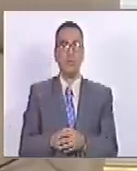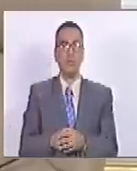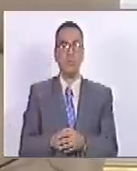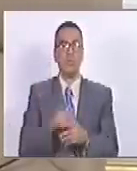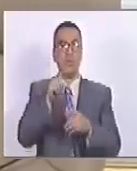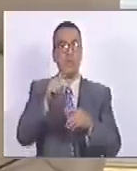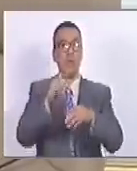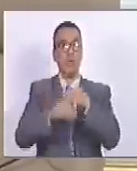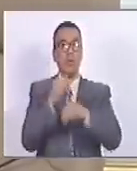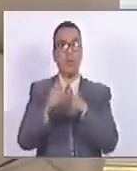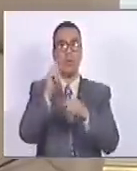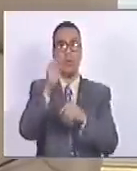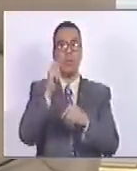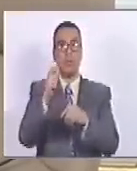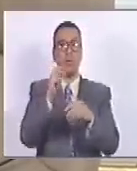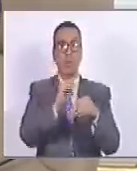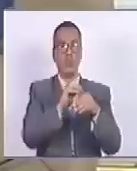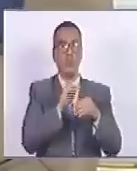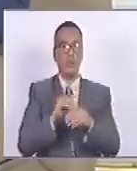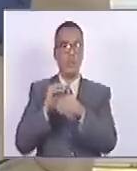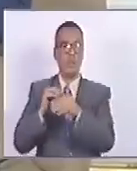Para cumplir con la tarea de convocarla.